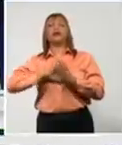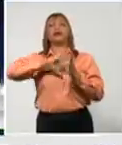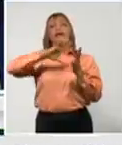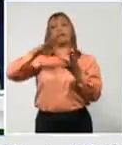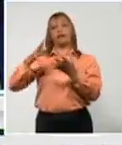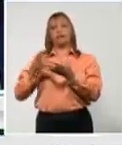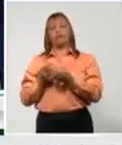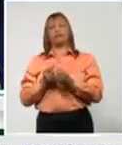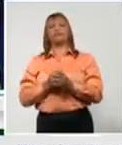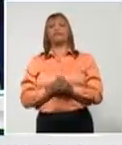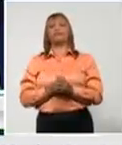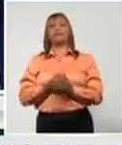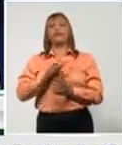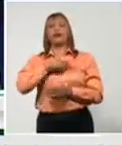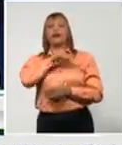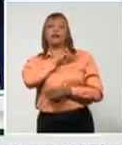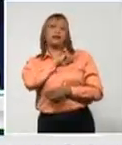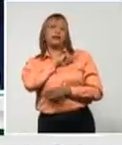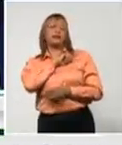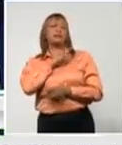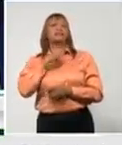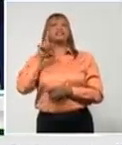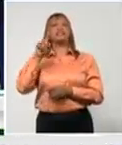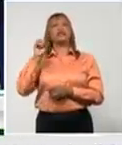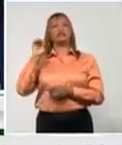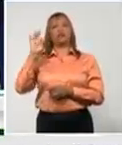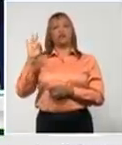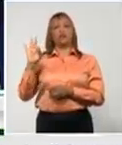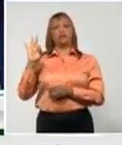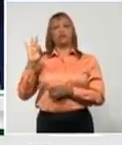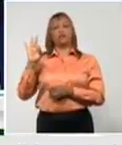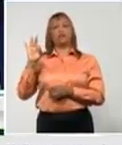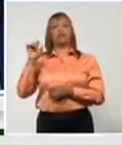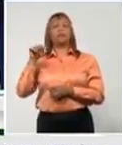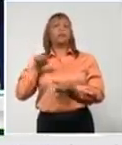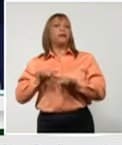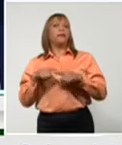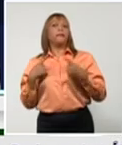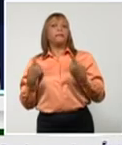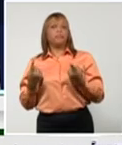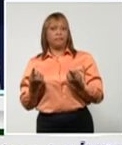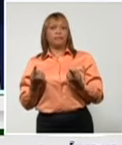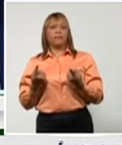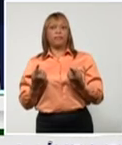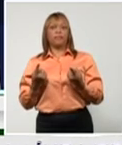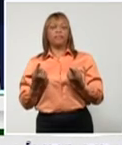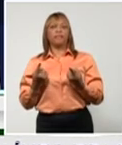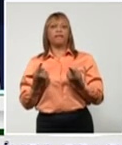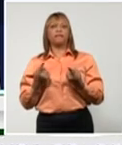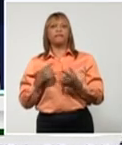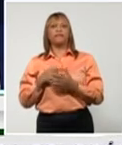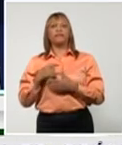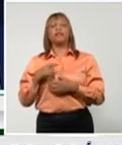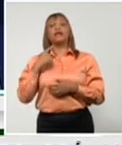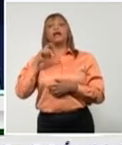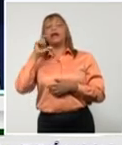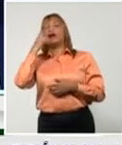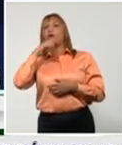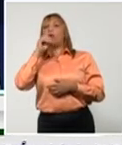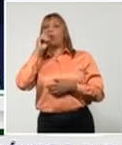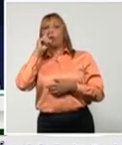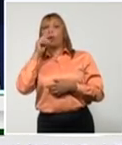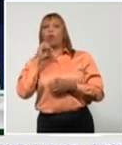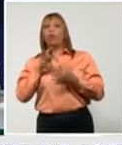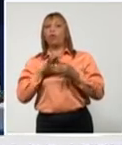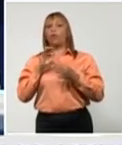porque ayer era el 108, pero el Congo y Zambia, dos